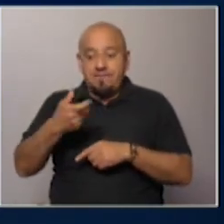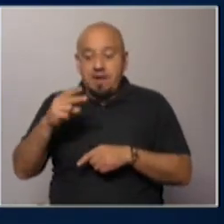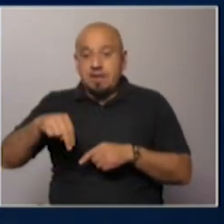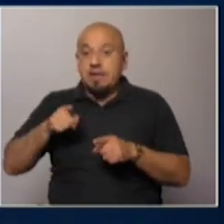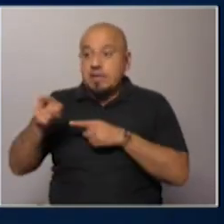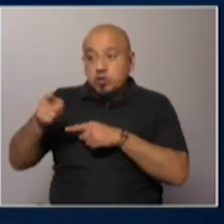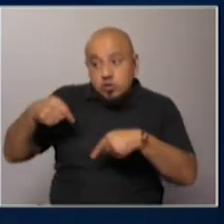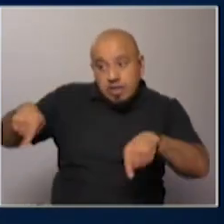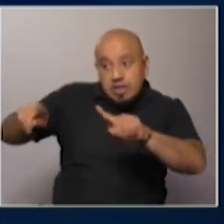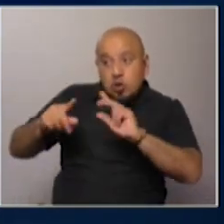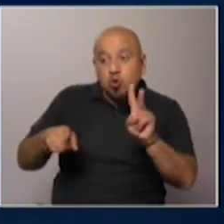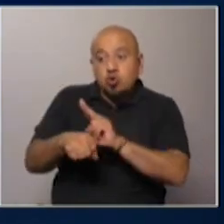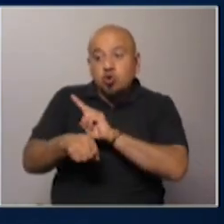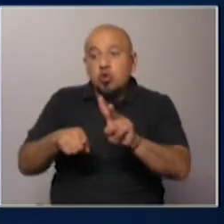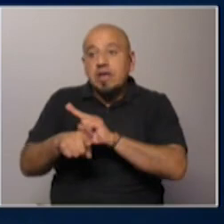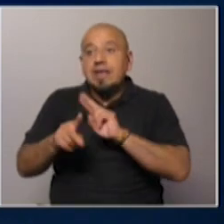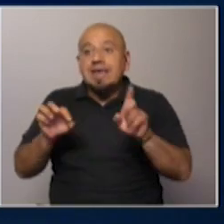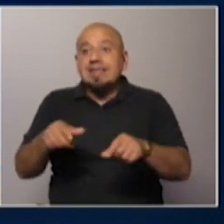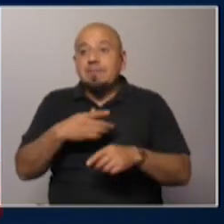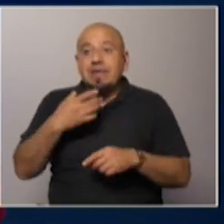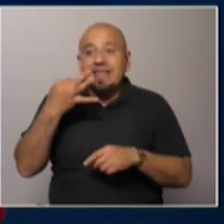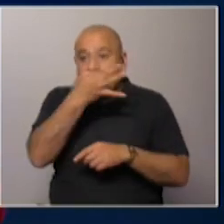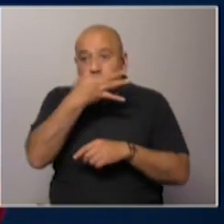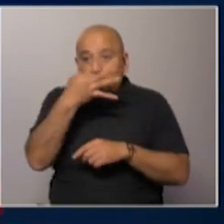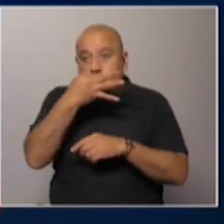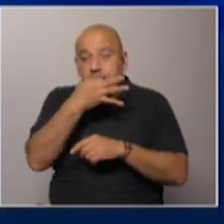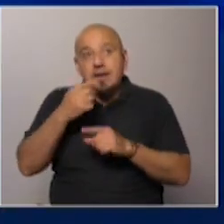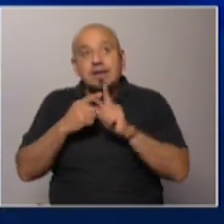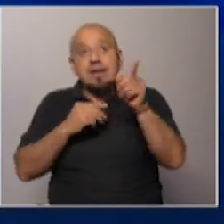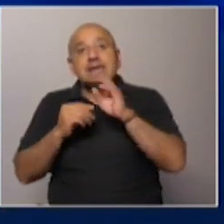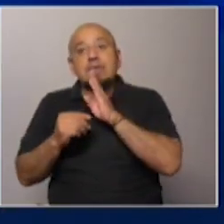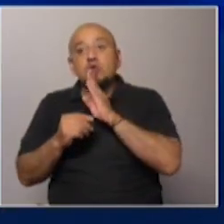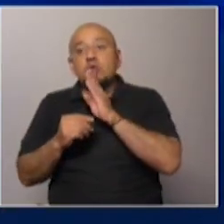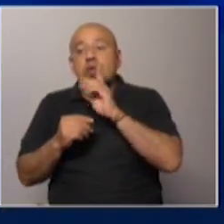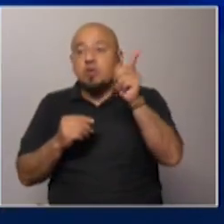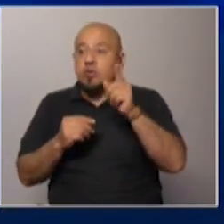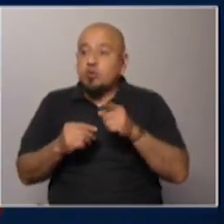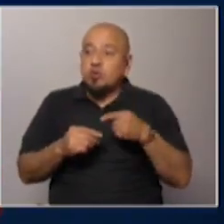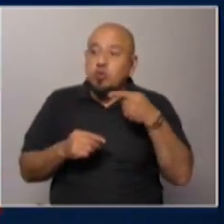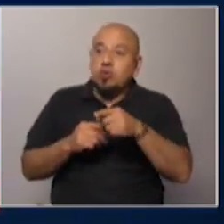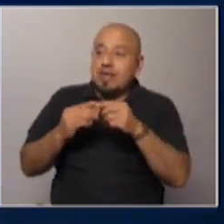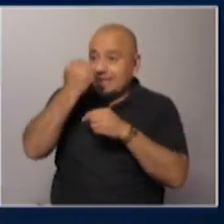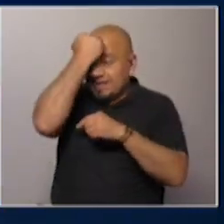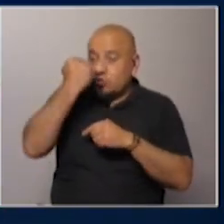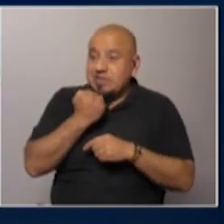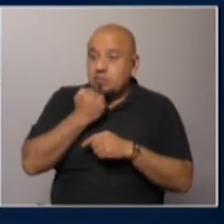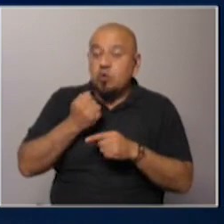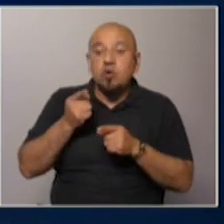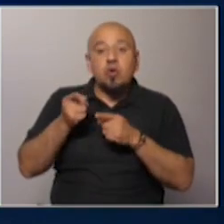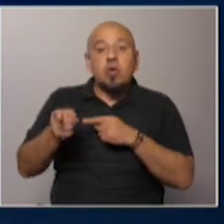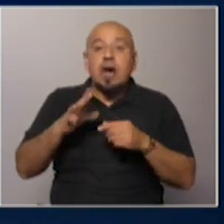controlan todo el tráfico del opio y la heroína antes de la llegada de eeuu con esta guerra global contra él y contra el terrorismo